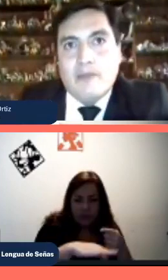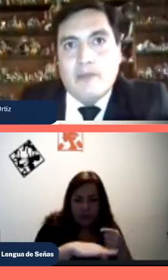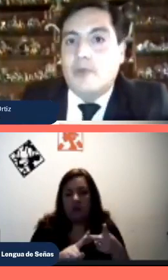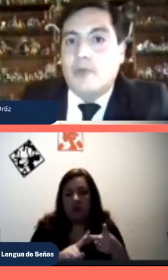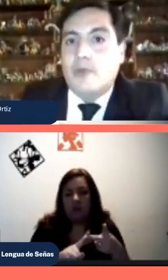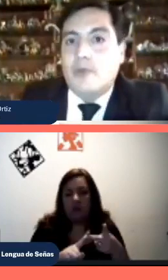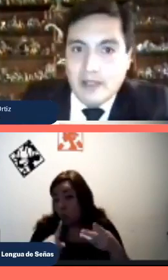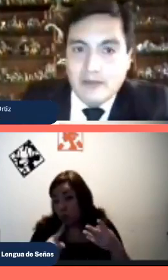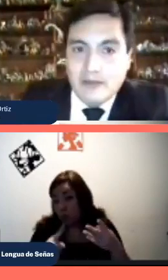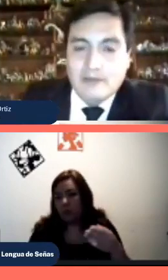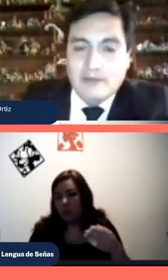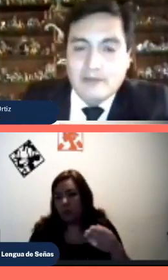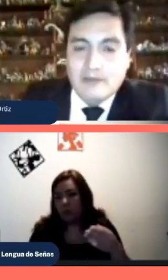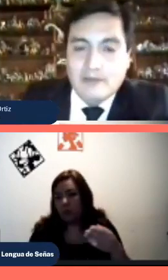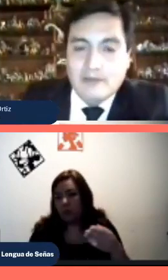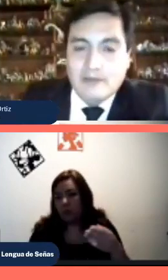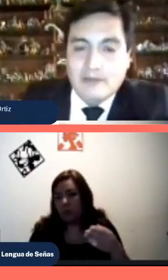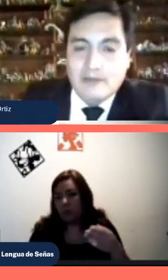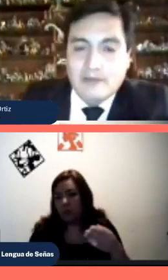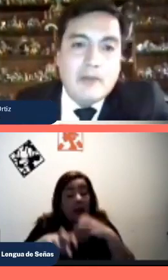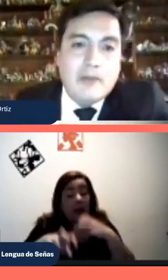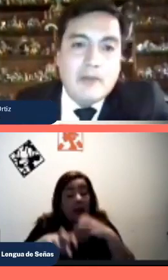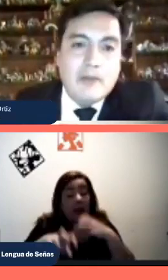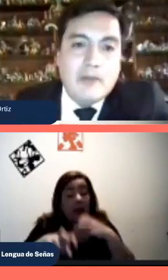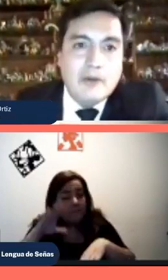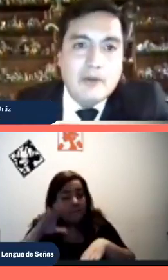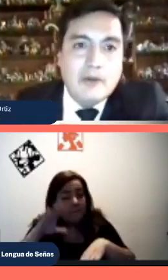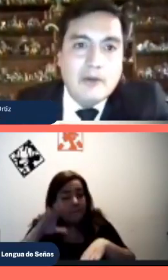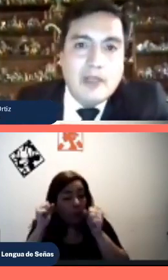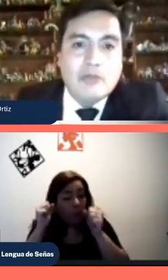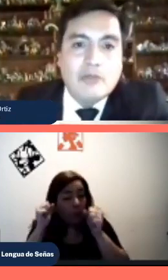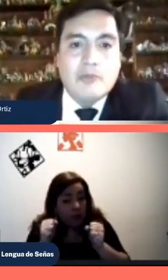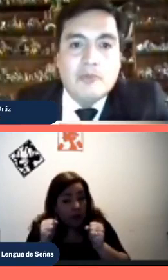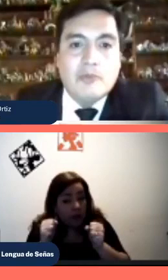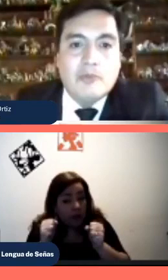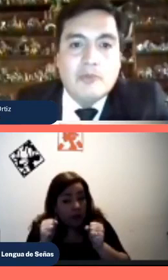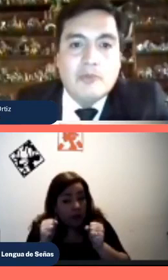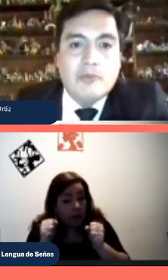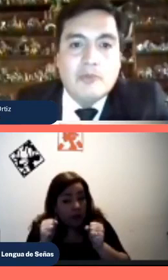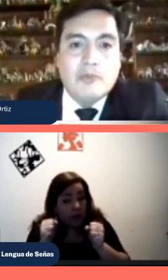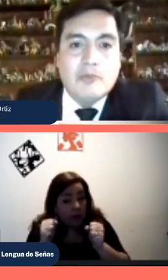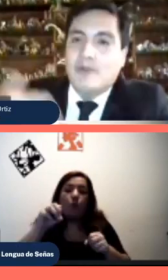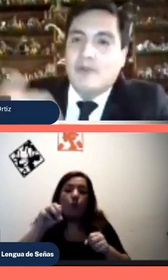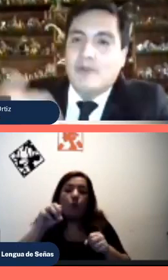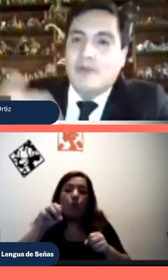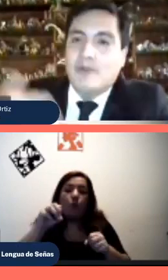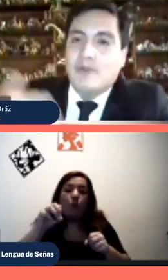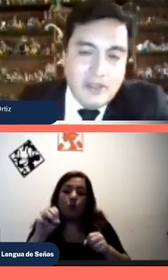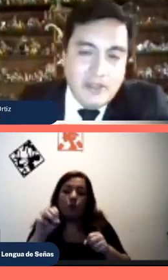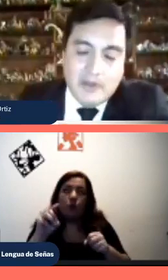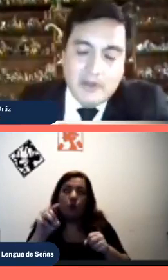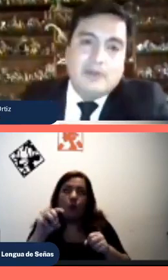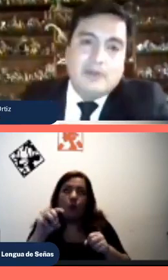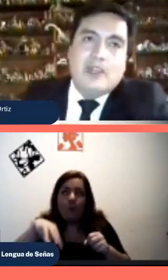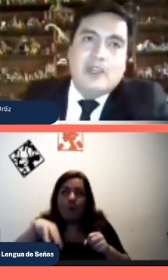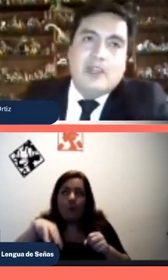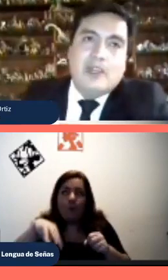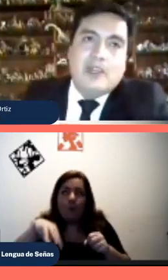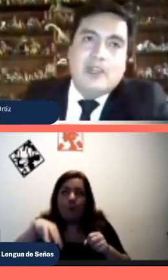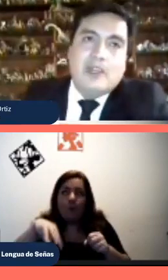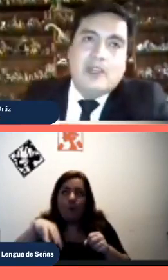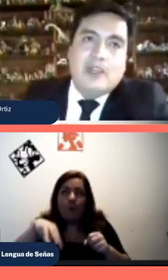más probable que puede haber puesto el huevo es un mosasaurio. ¿Qué mosasaurio específico? O si